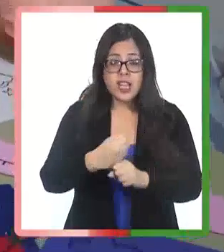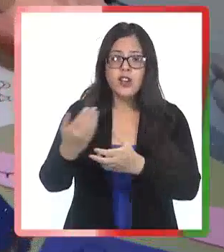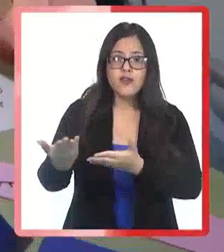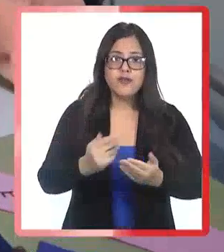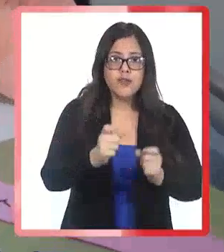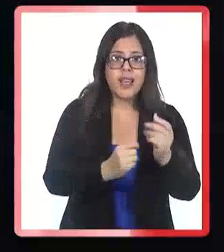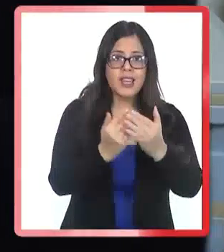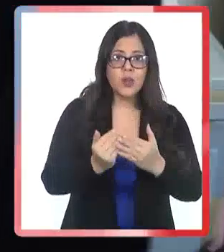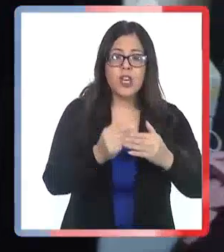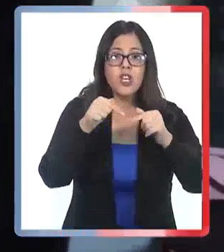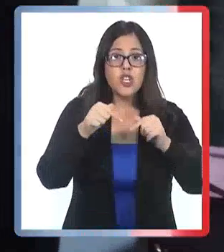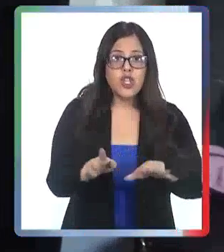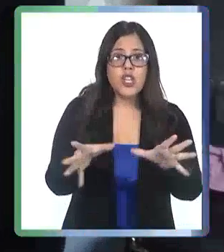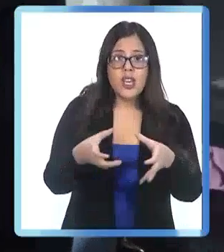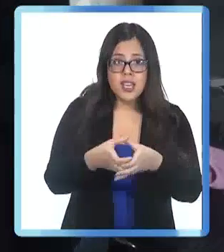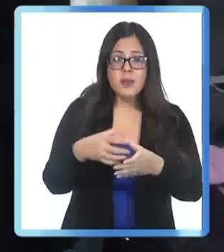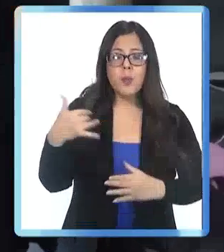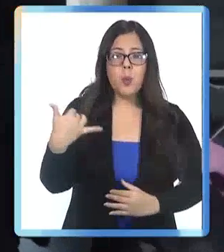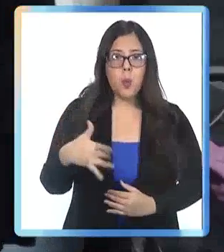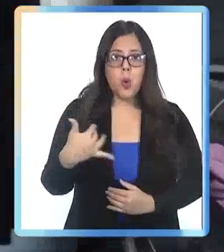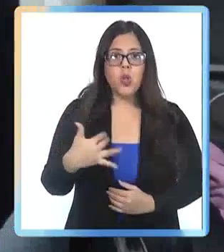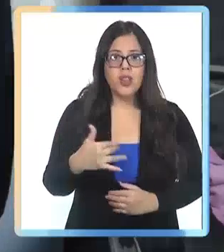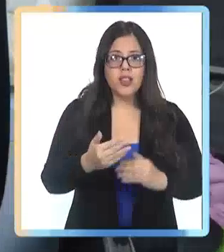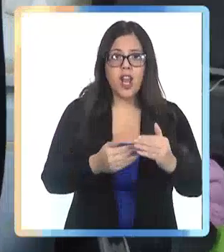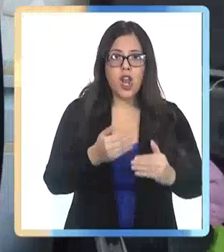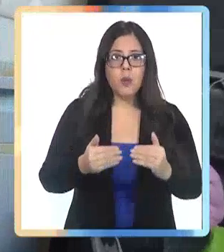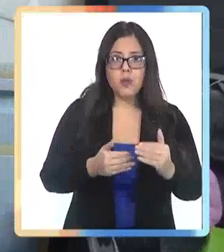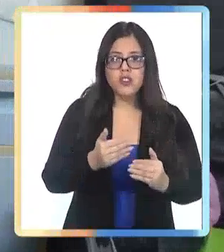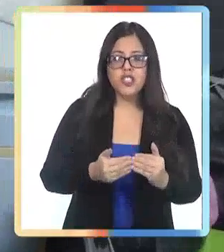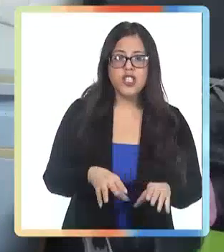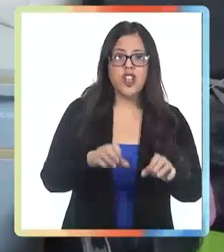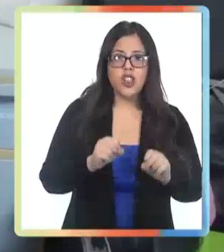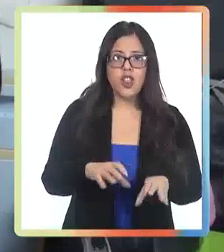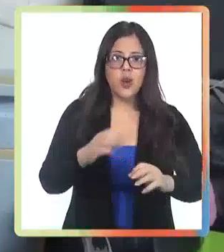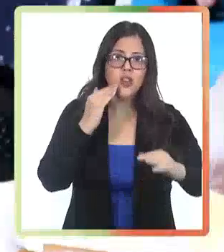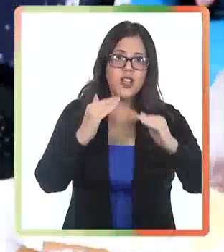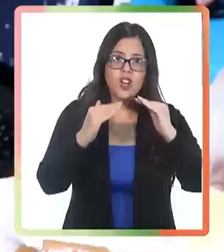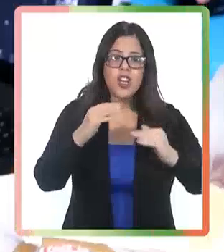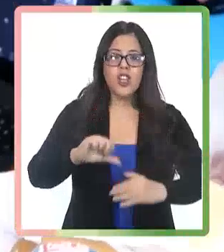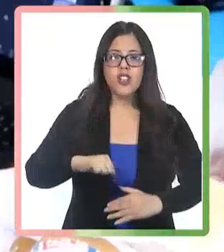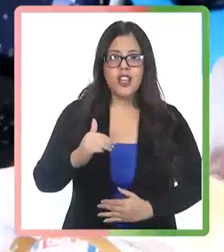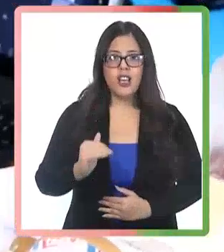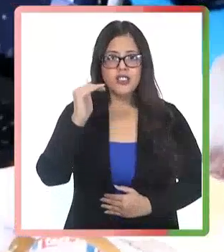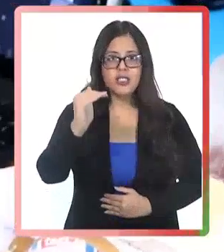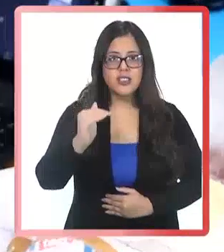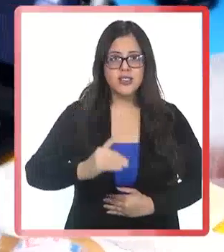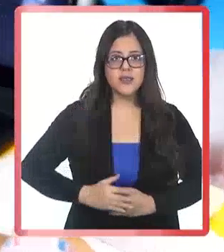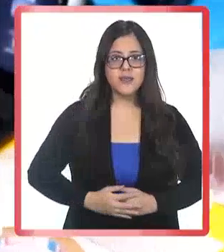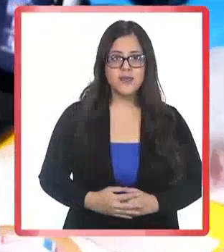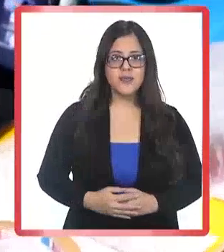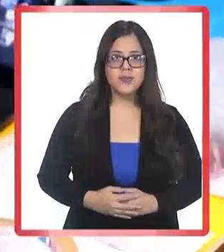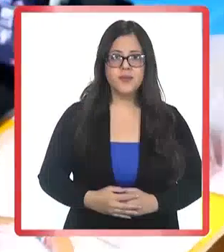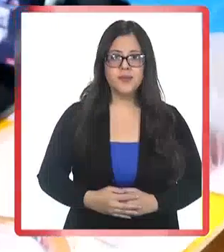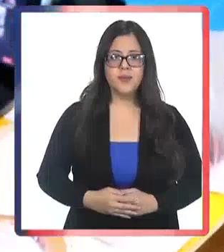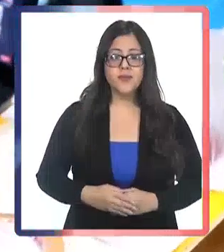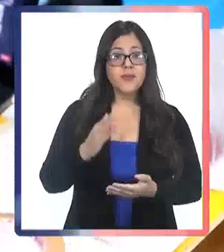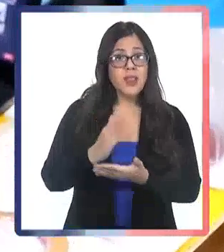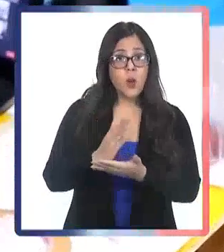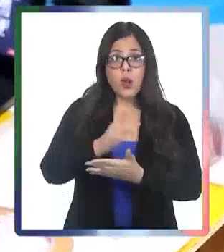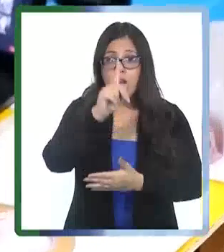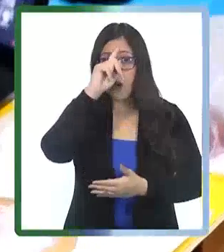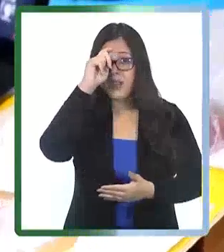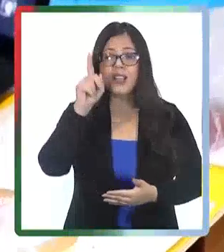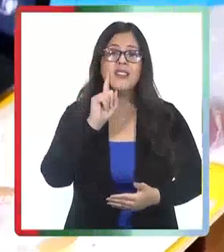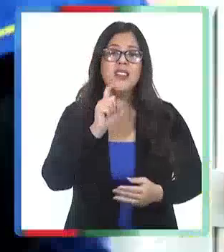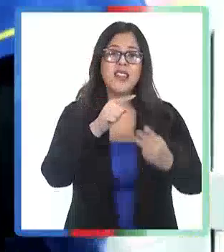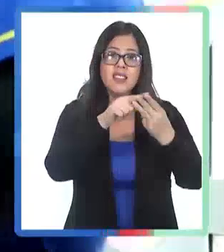recibir estudiantes y hoy el equipo es fundamental en los procesos académicos de niños, niñas y adolescentes. Las escuelas